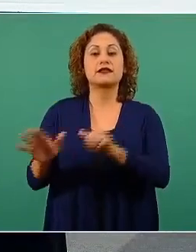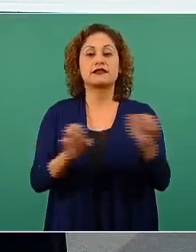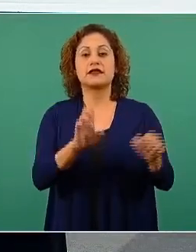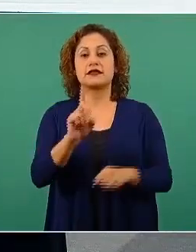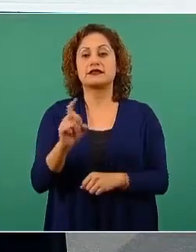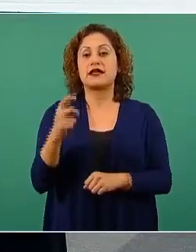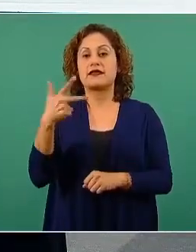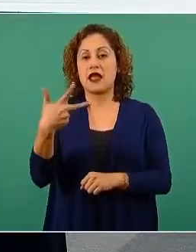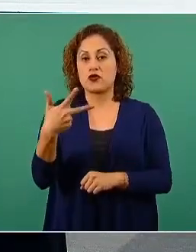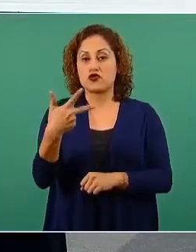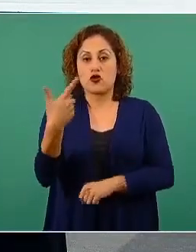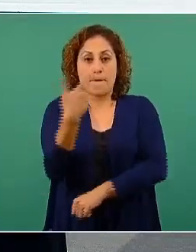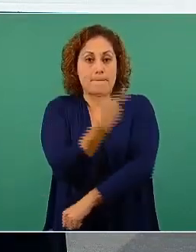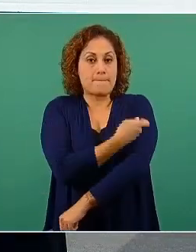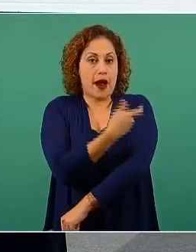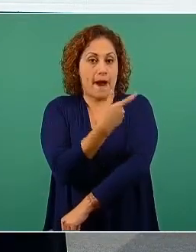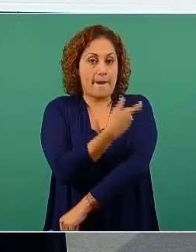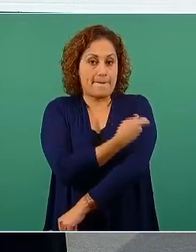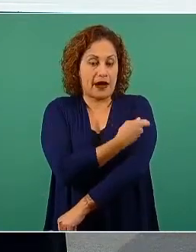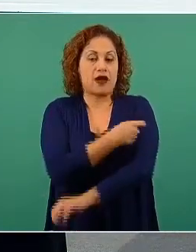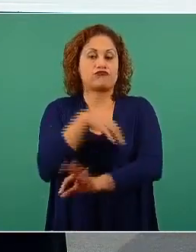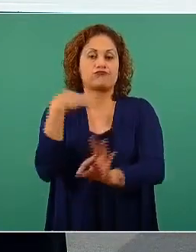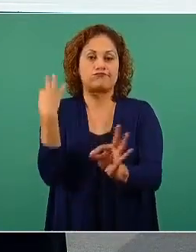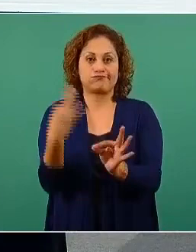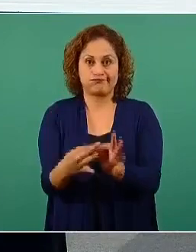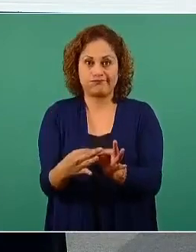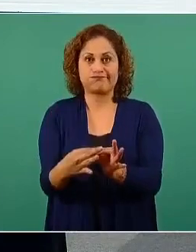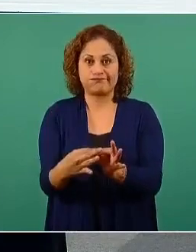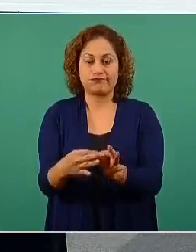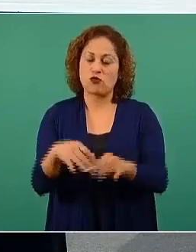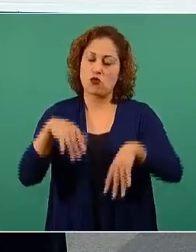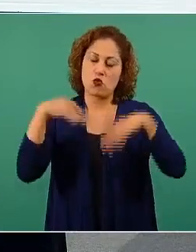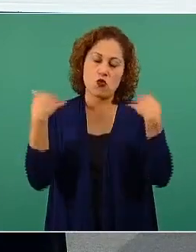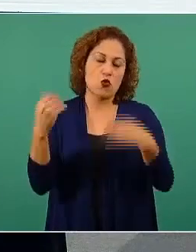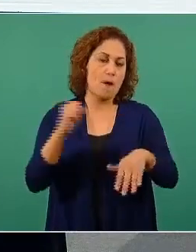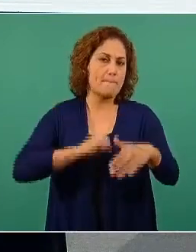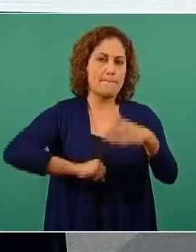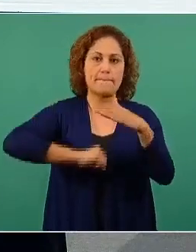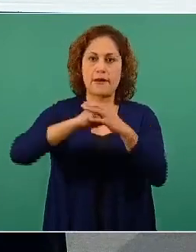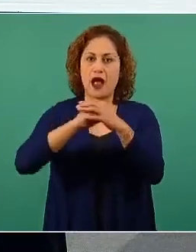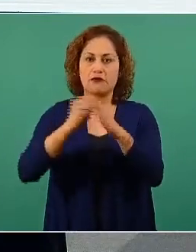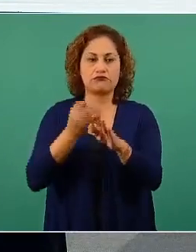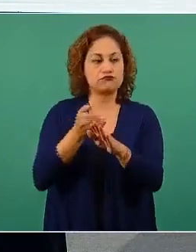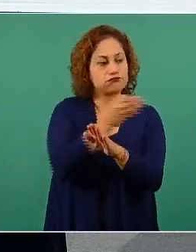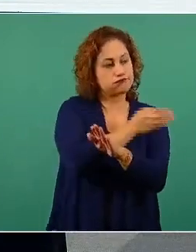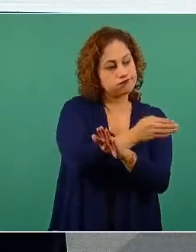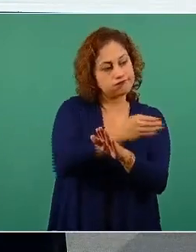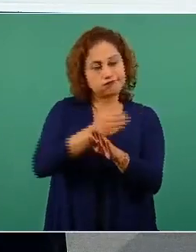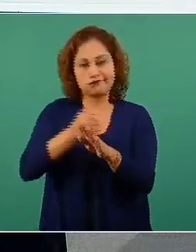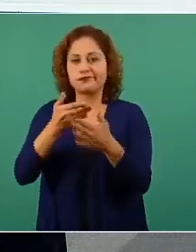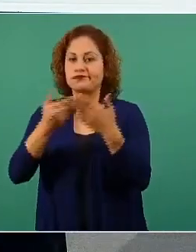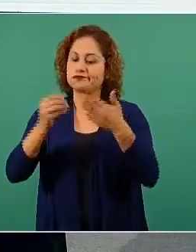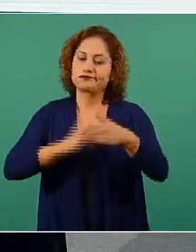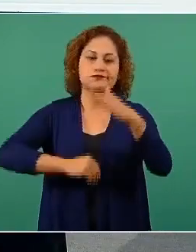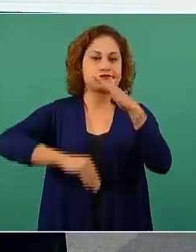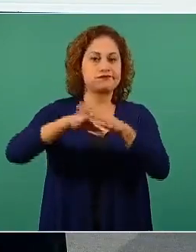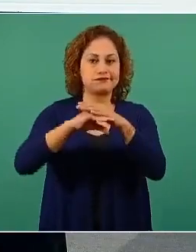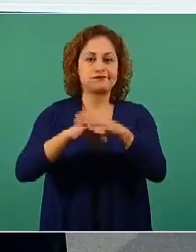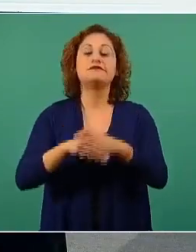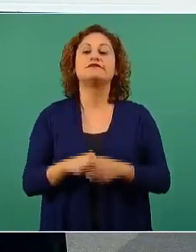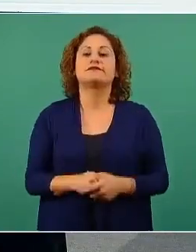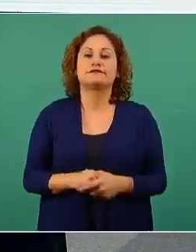727.638 dosis. Es la máxima capacidad que hemos logrado hasta el momento y nuestra meta